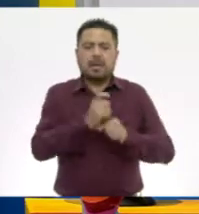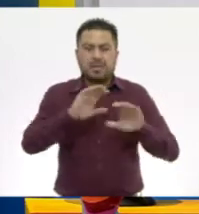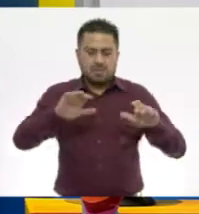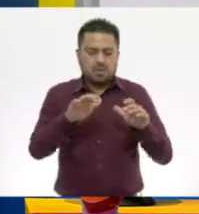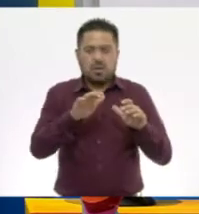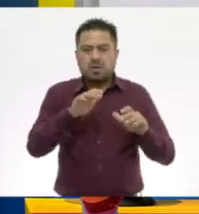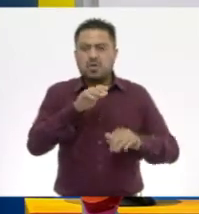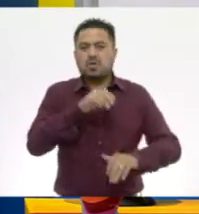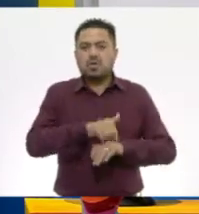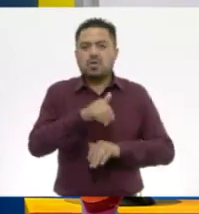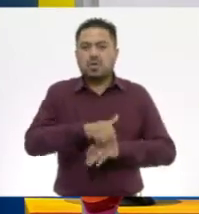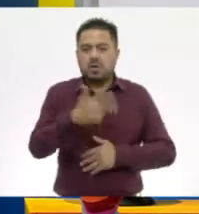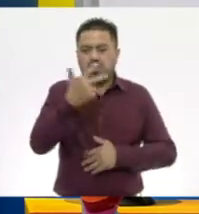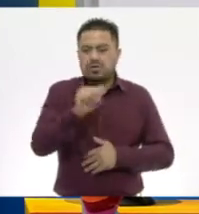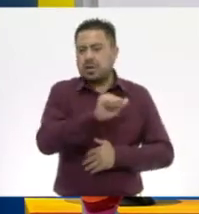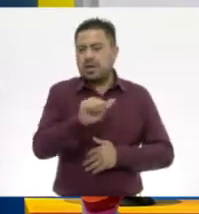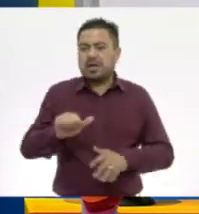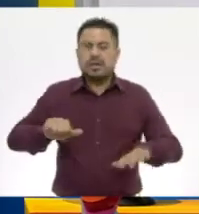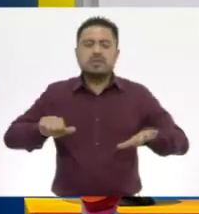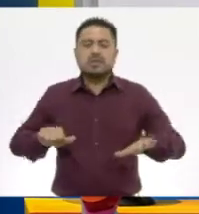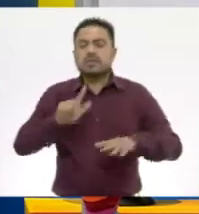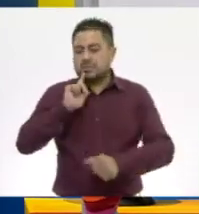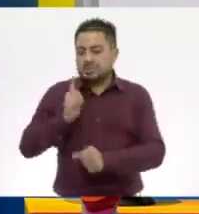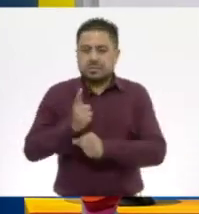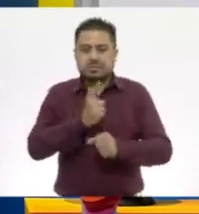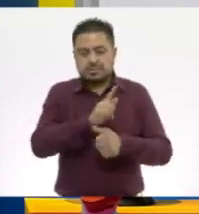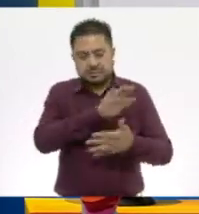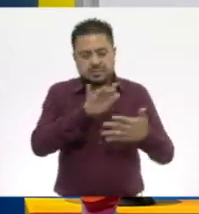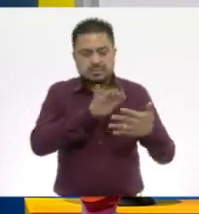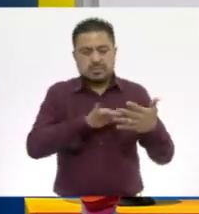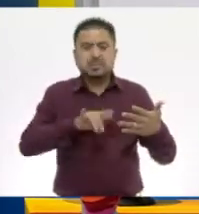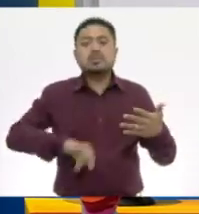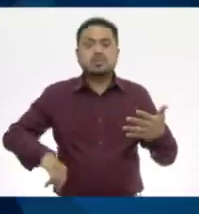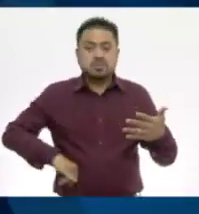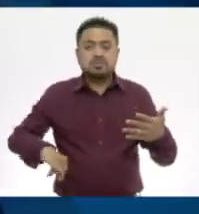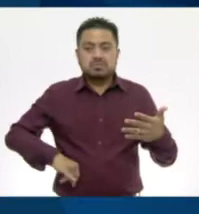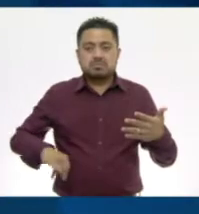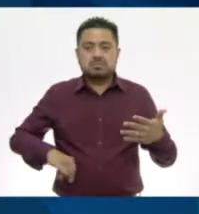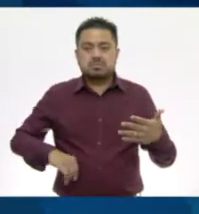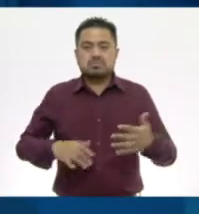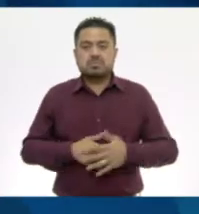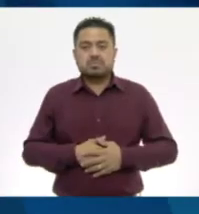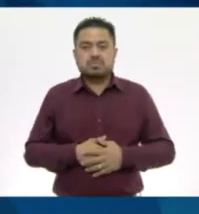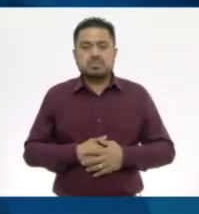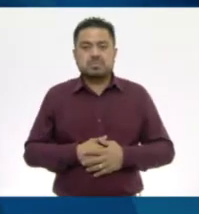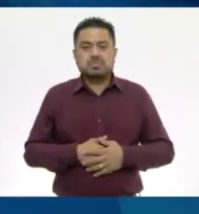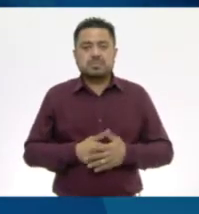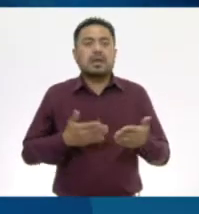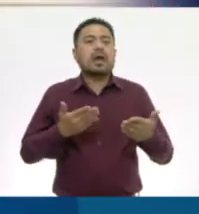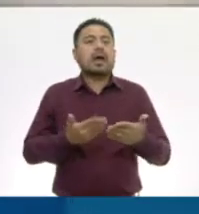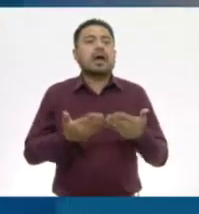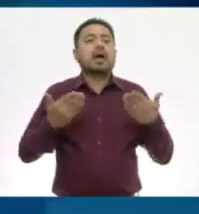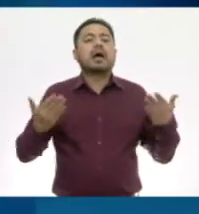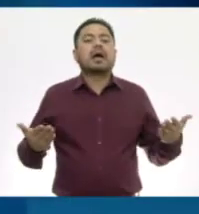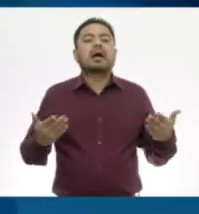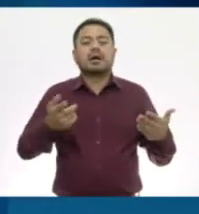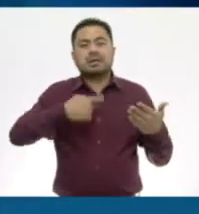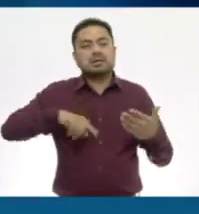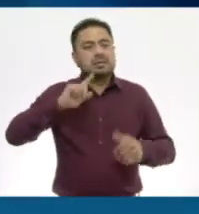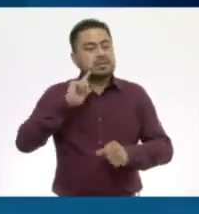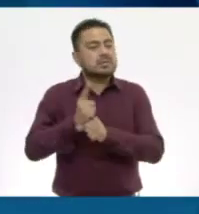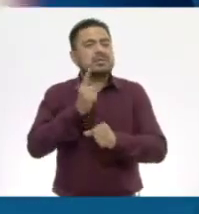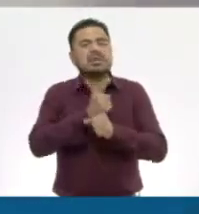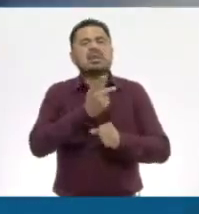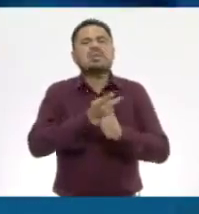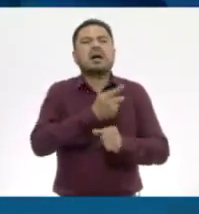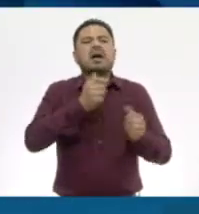recuerden, de la página 8 a la 16, encontrarán textos muy interesantes. Entonces, ¿vamos a ver qué es lo